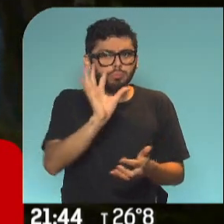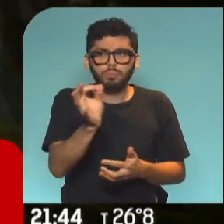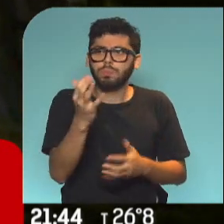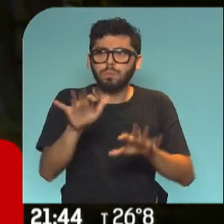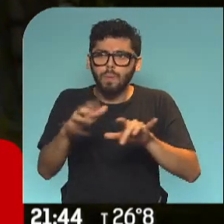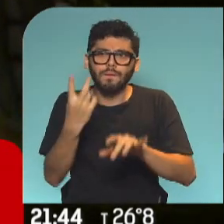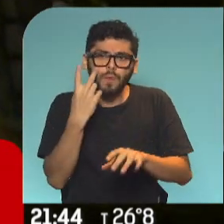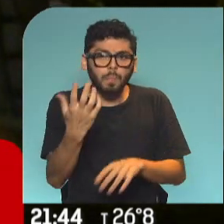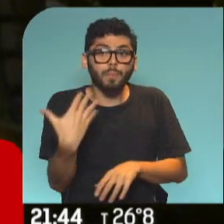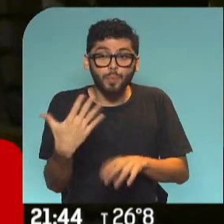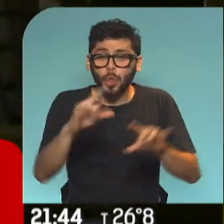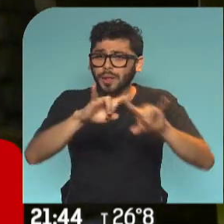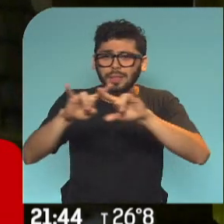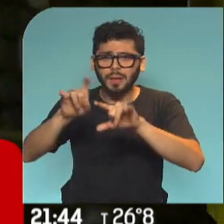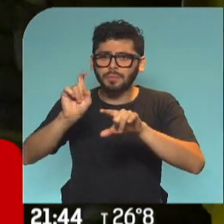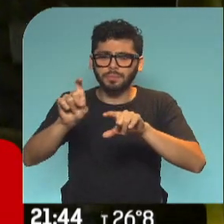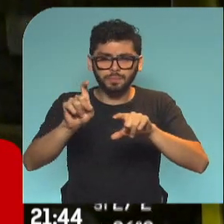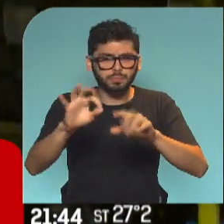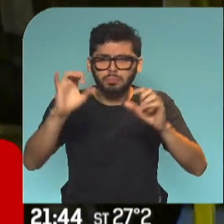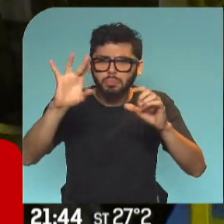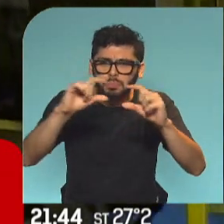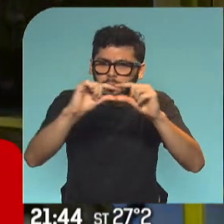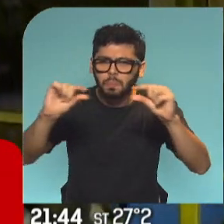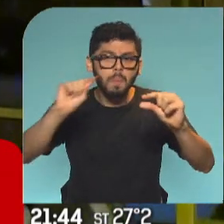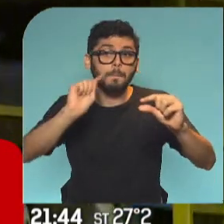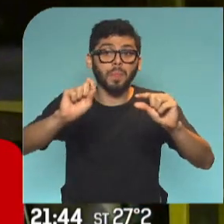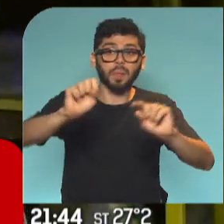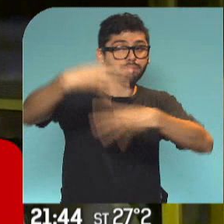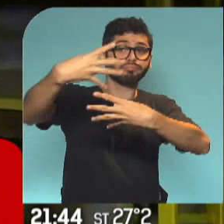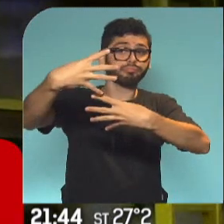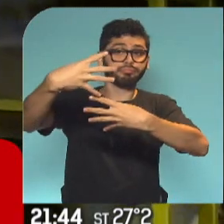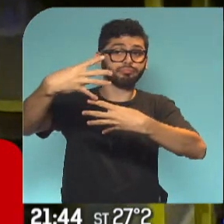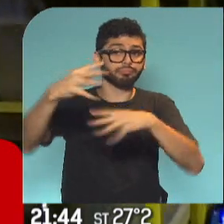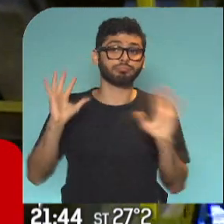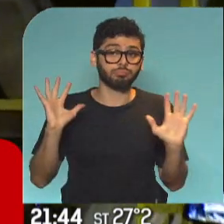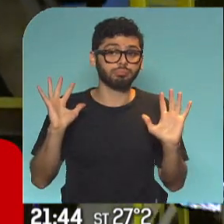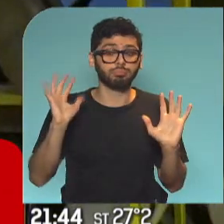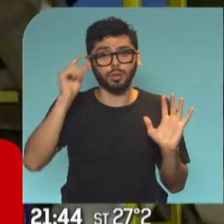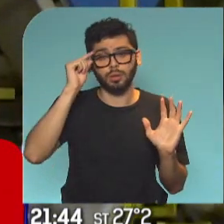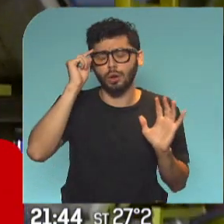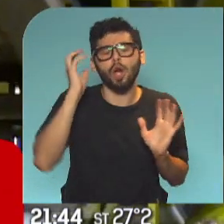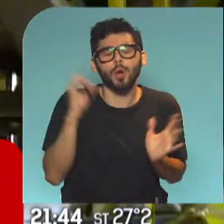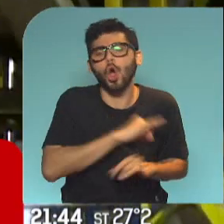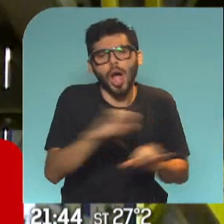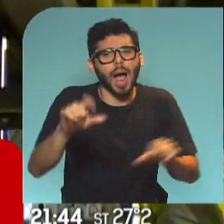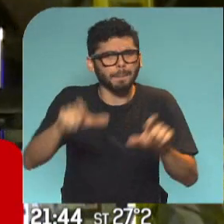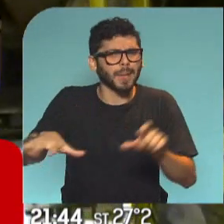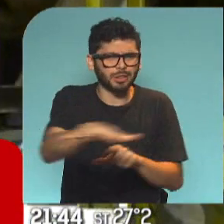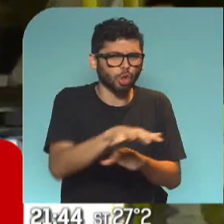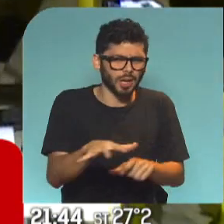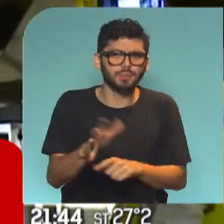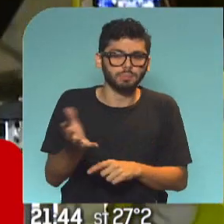estamos hablando con solamente los accesos en línea. Es cierto que es un link simplemente, no es acá para esto no se recordarle a la gente que tal